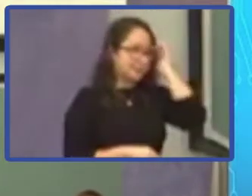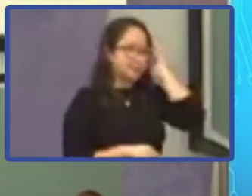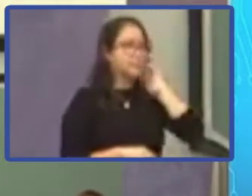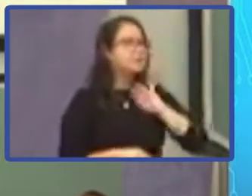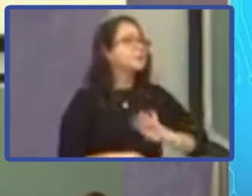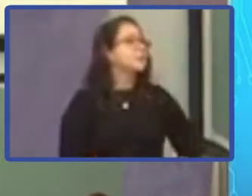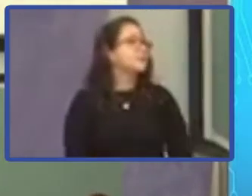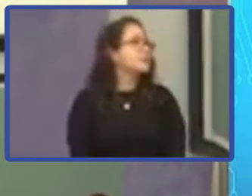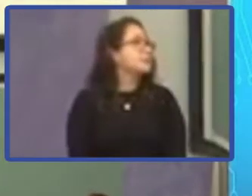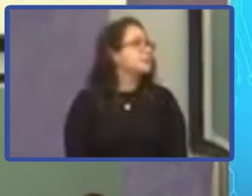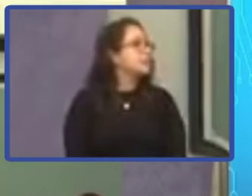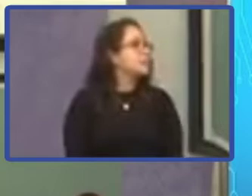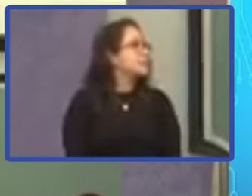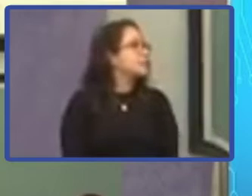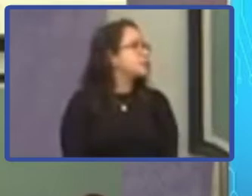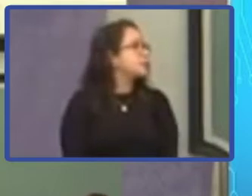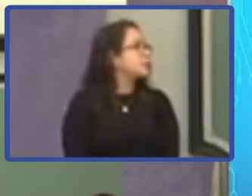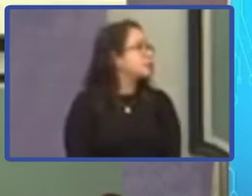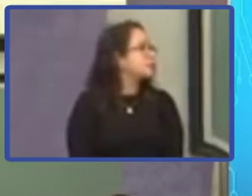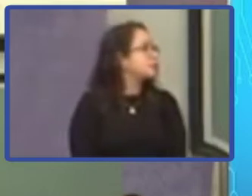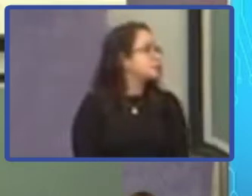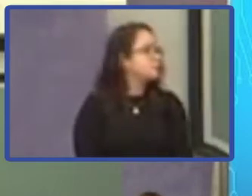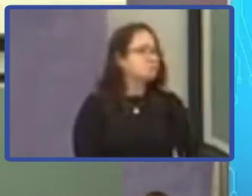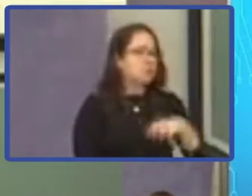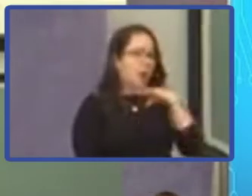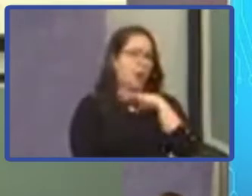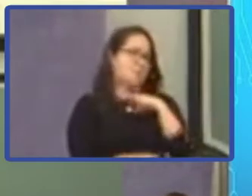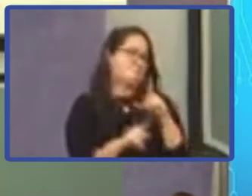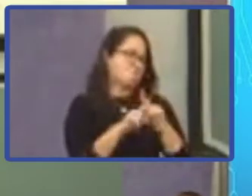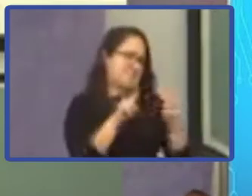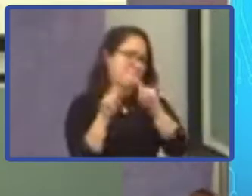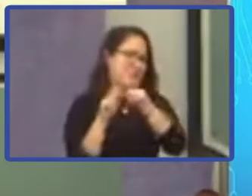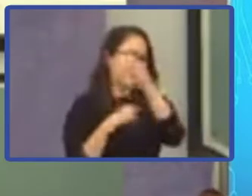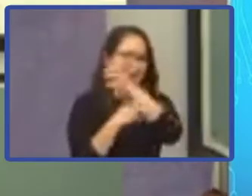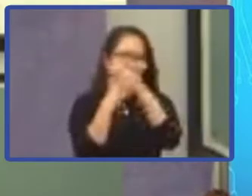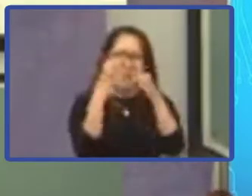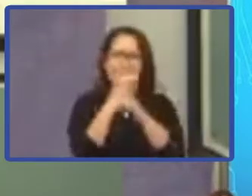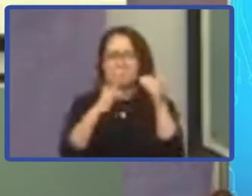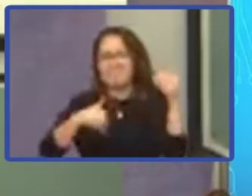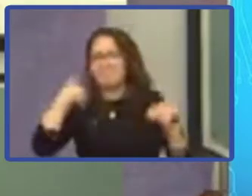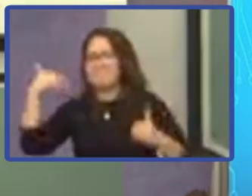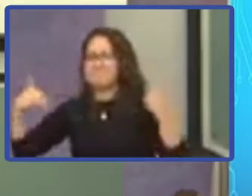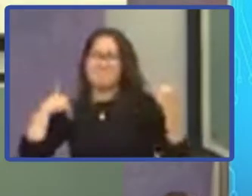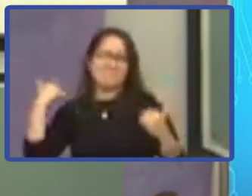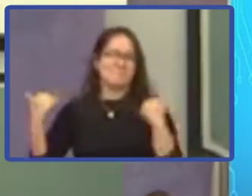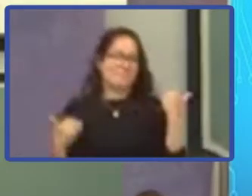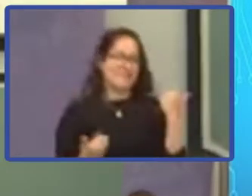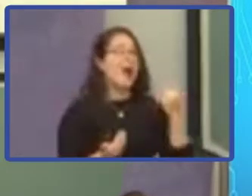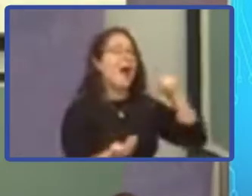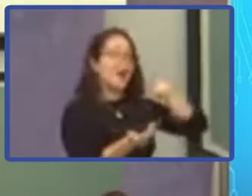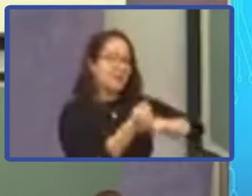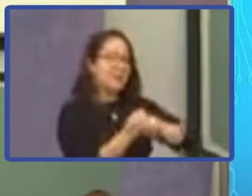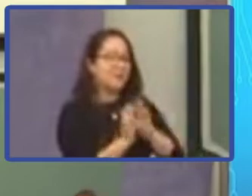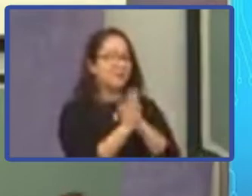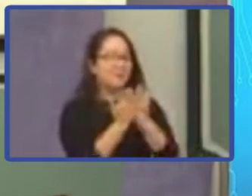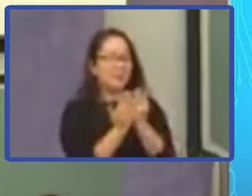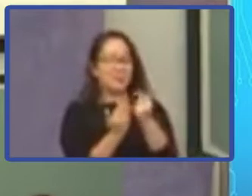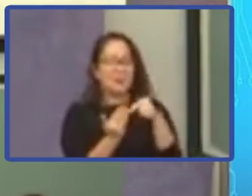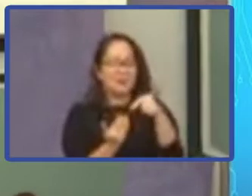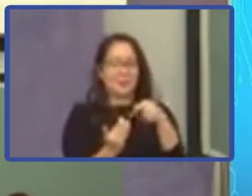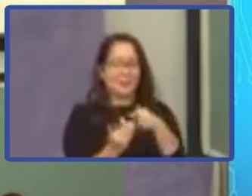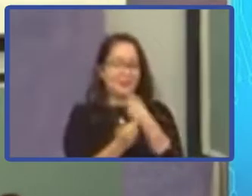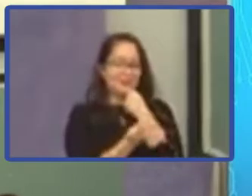bueno y hay otro tipo de cosas divertidas que puse en mi libro de Sofía en el país del infinito